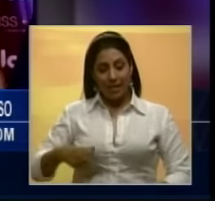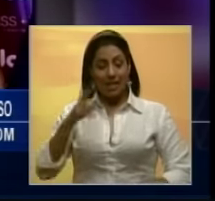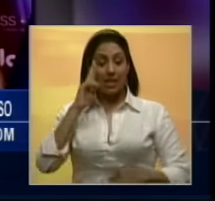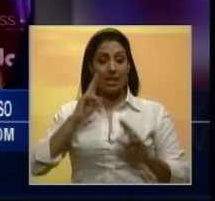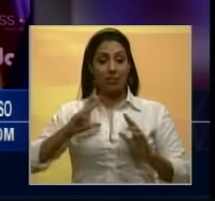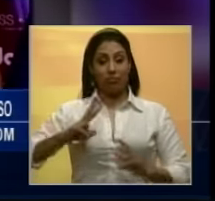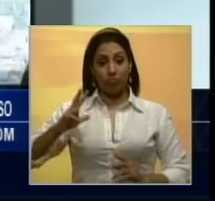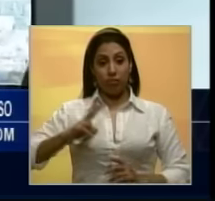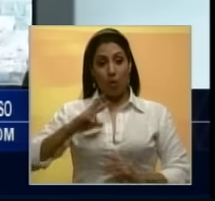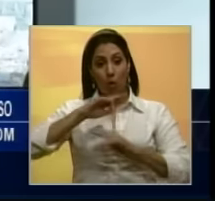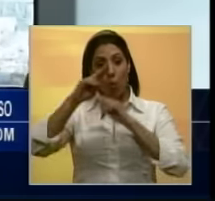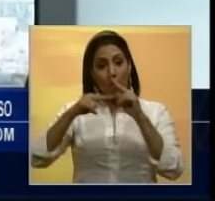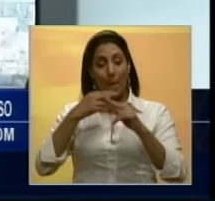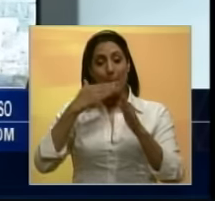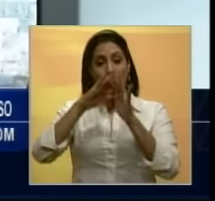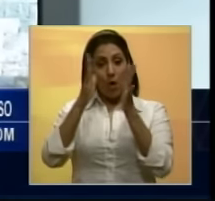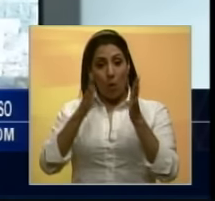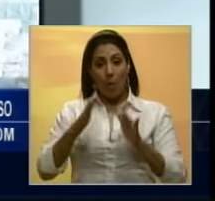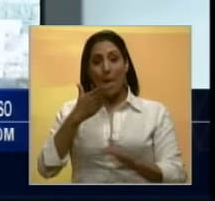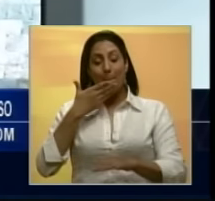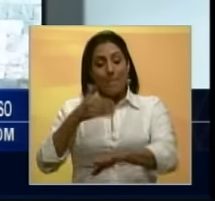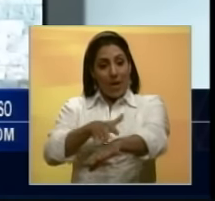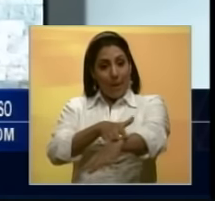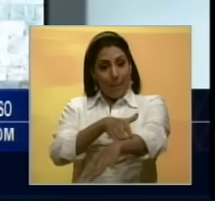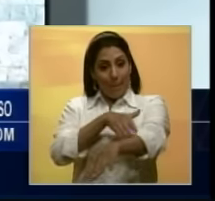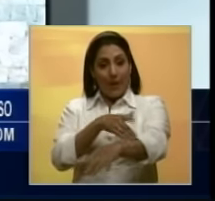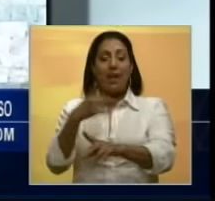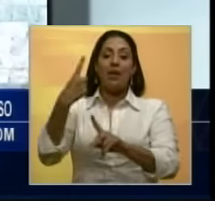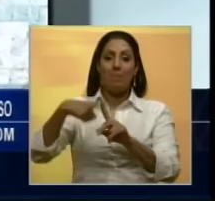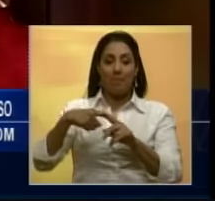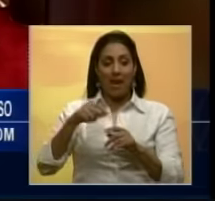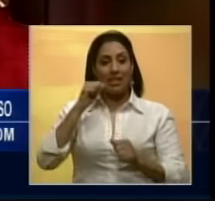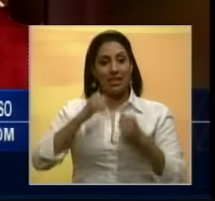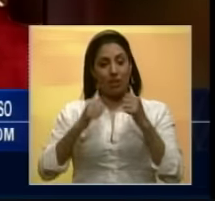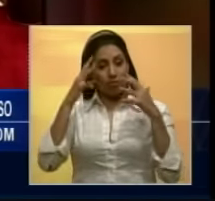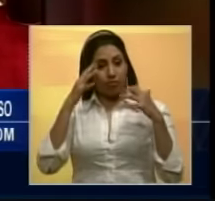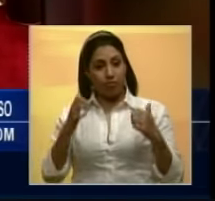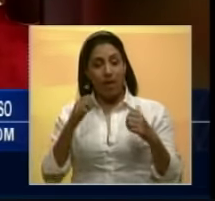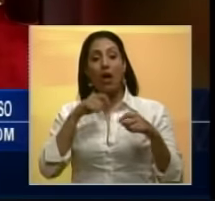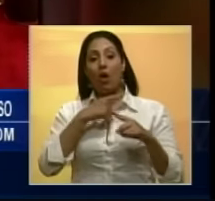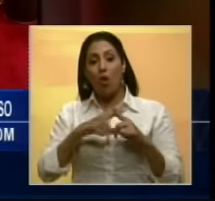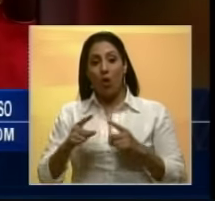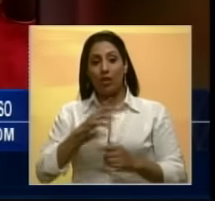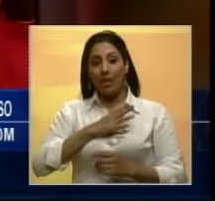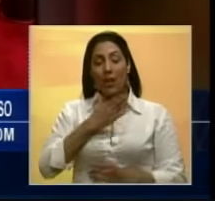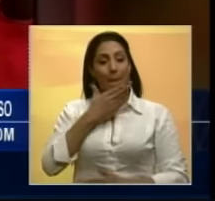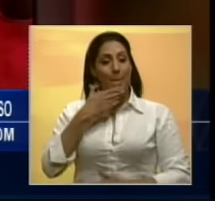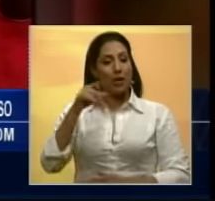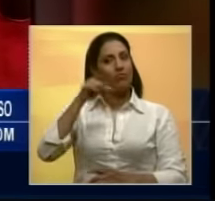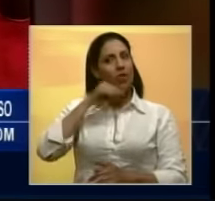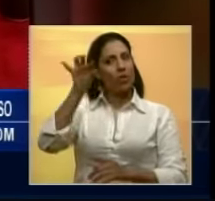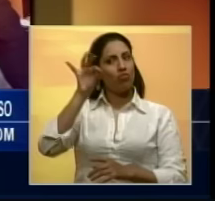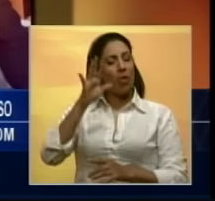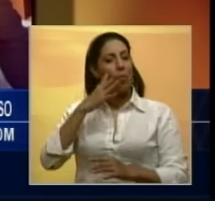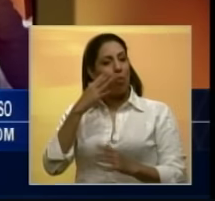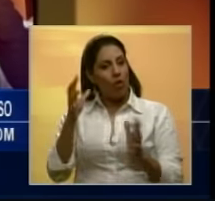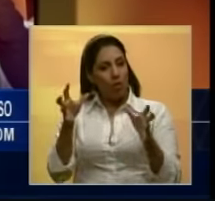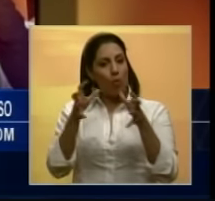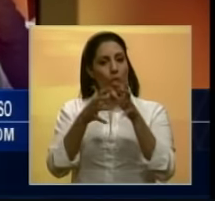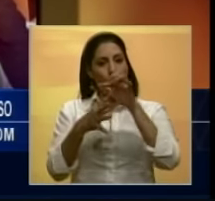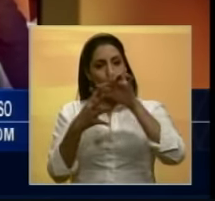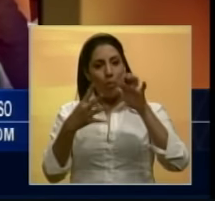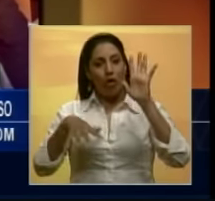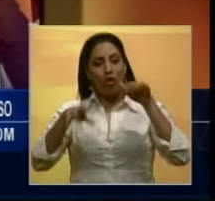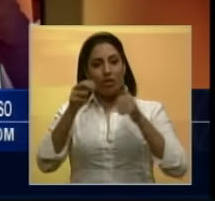Impecable Universo por tener el mejor cuerpo y la mejor piel del concurso, y Miss Phoenix Universe, se posiciona como una de las favoritas para conformar el cuadro